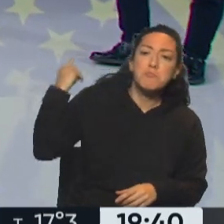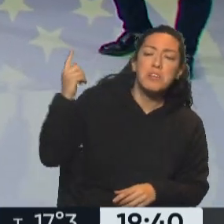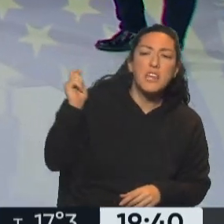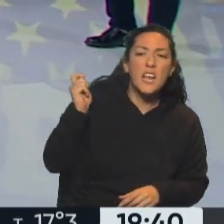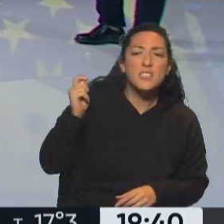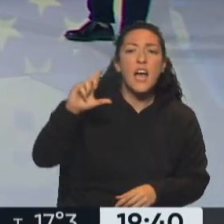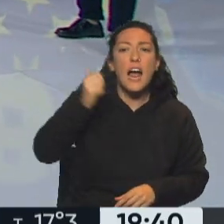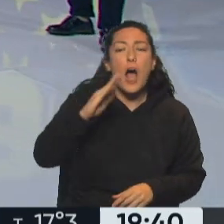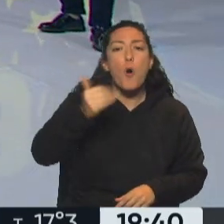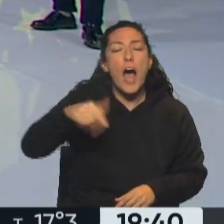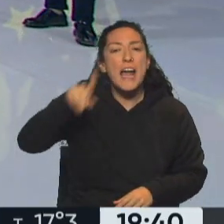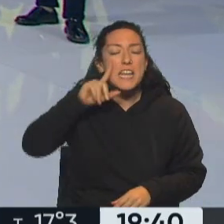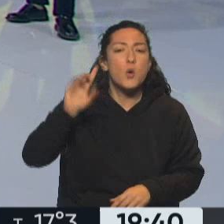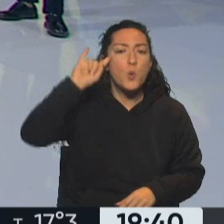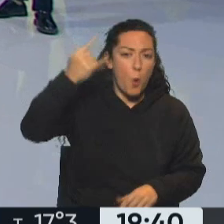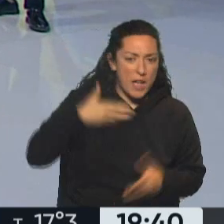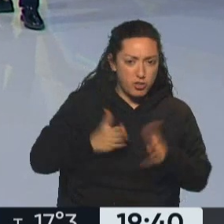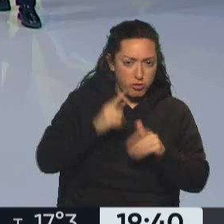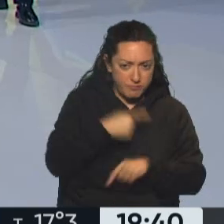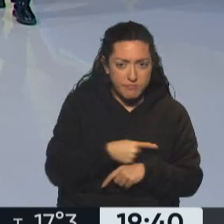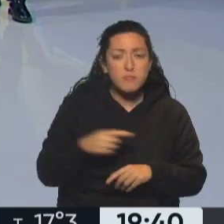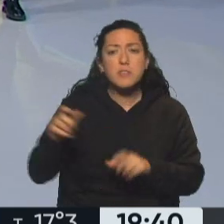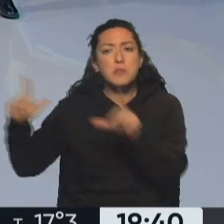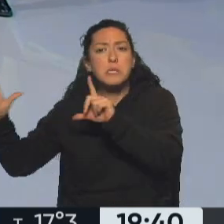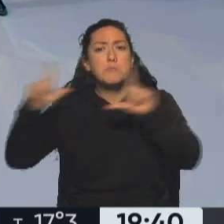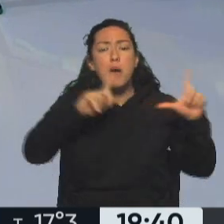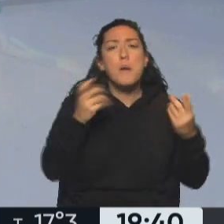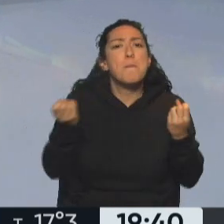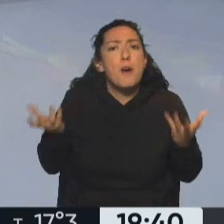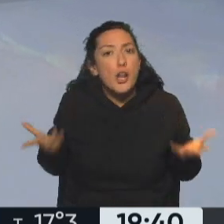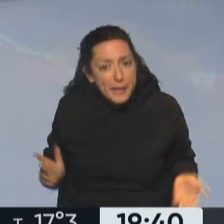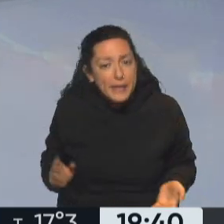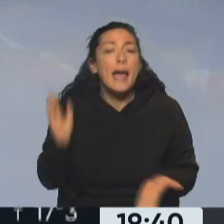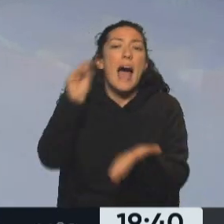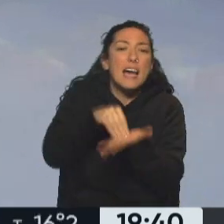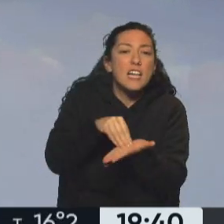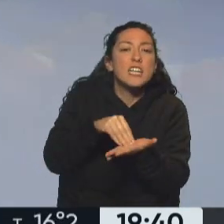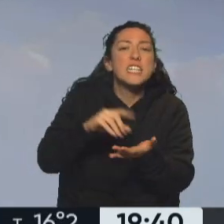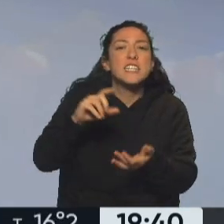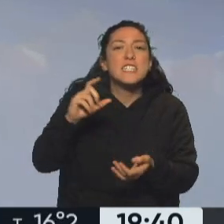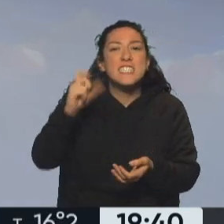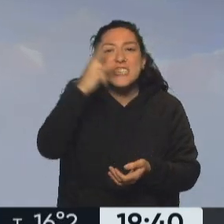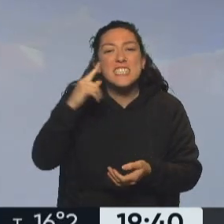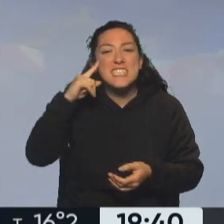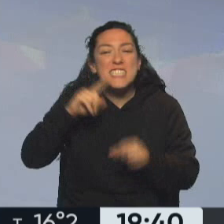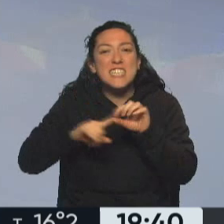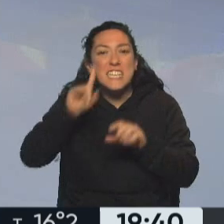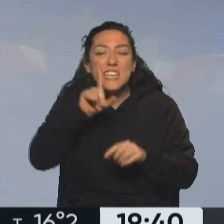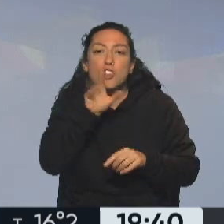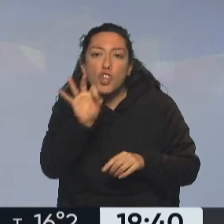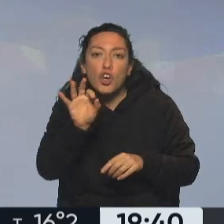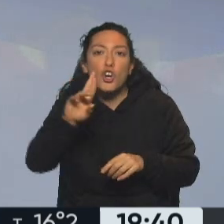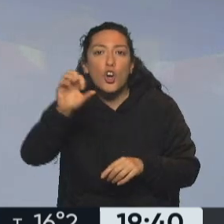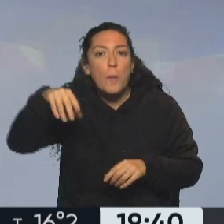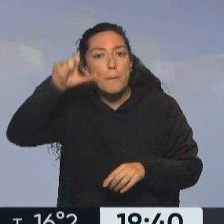Cavani, uruguayo. ¿Y por qué tenés estas dos imágenes? Estas dos, y te agrego a Chiquito Romero. Pero, ¿qué pasa? Arquero. ¿Se van, se